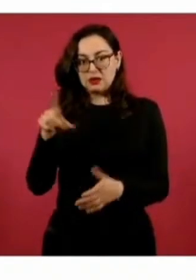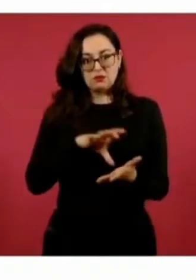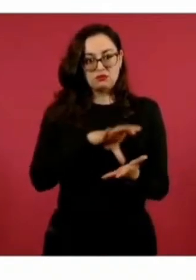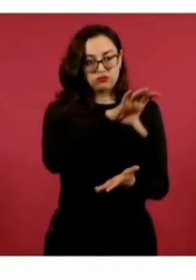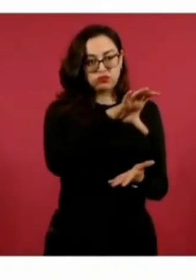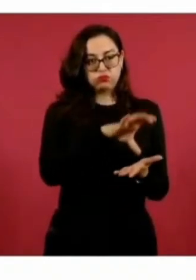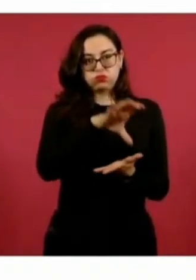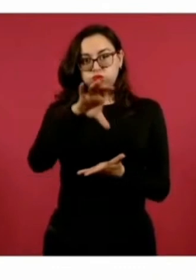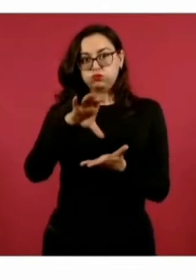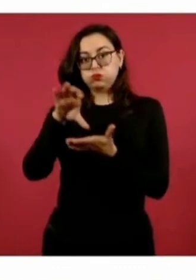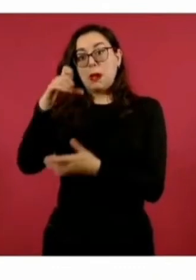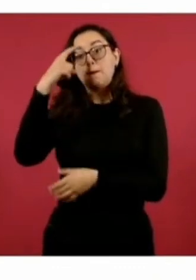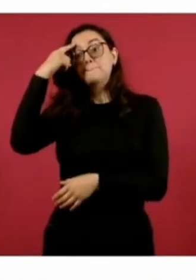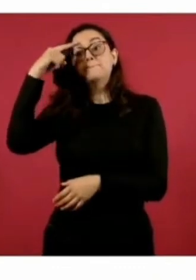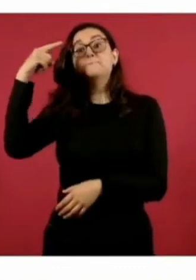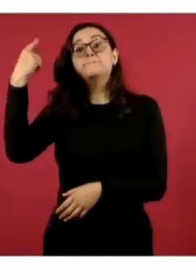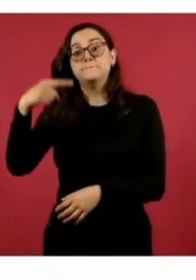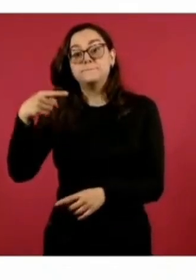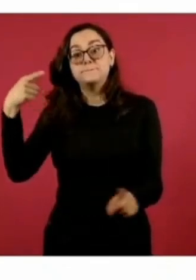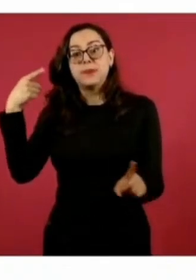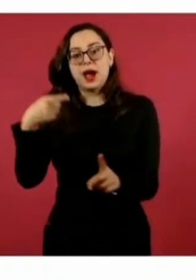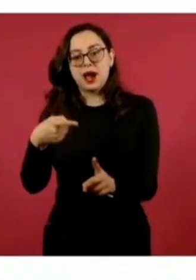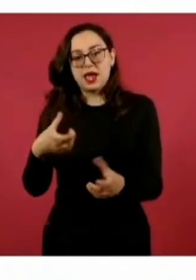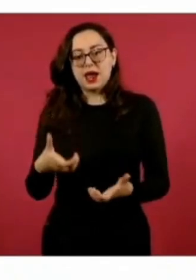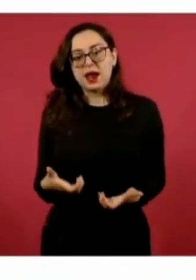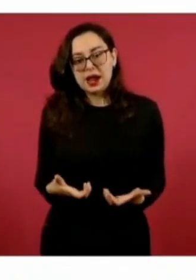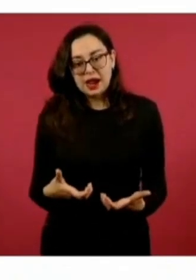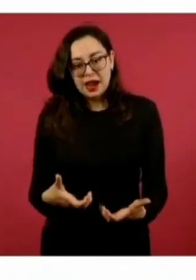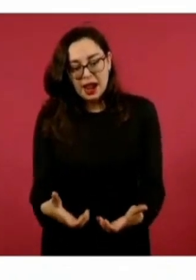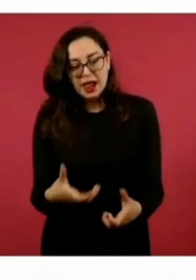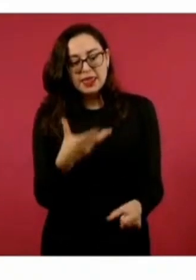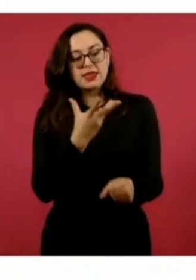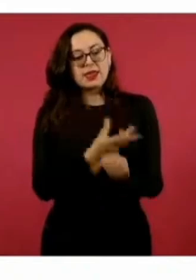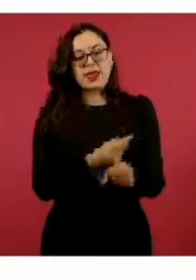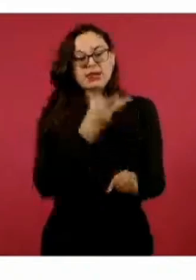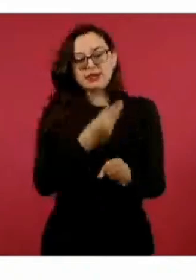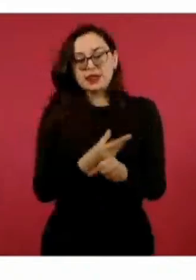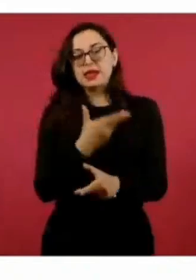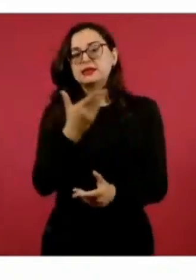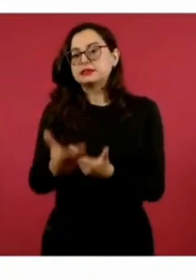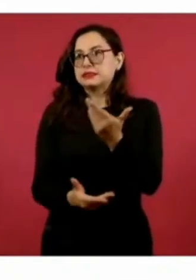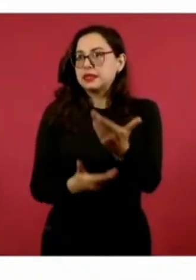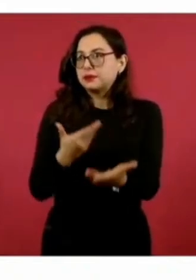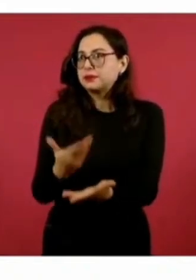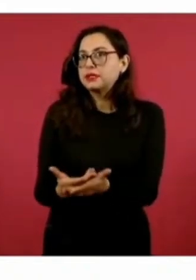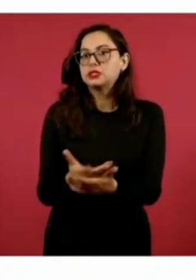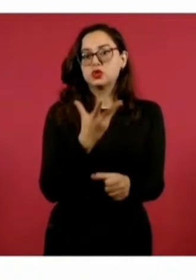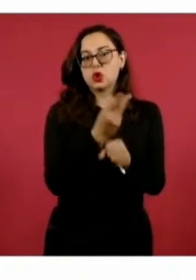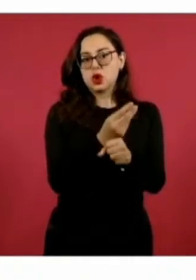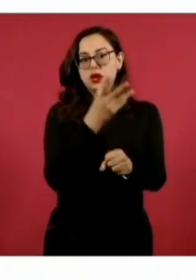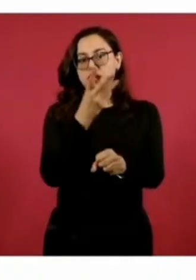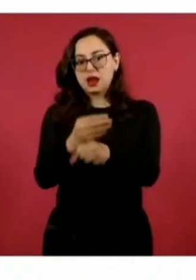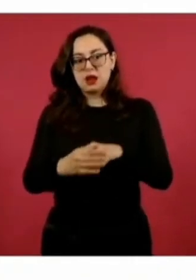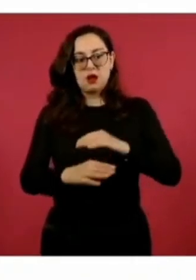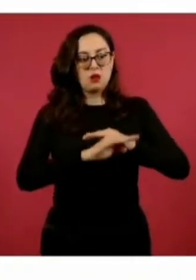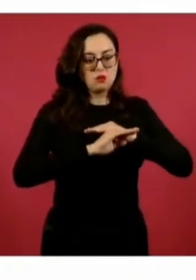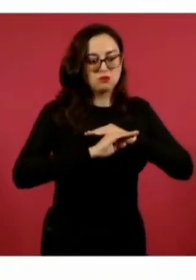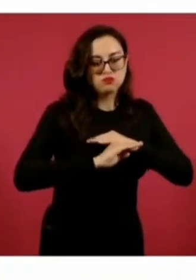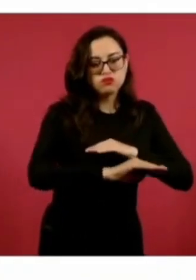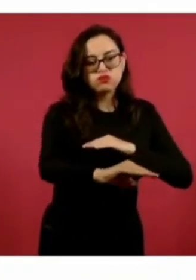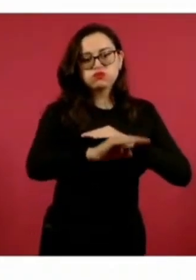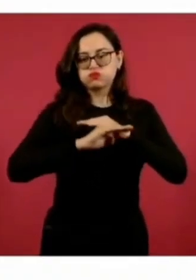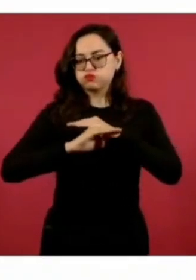de obras y servicios porque servirán se utilizan para pavimentar las